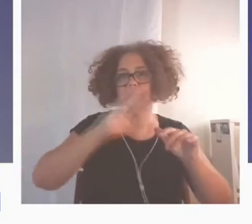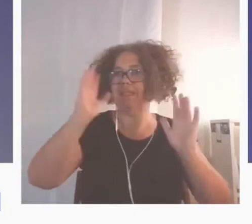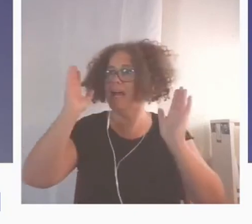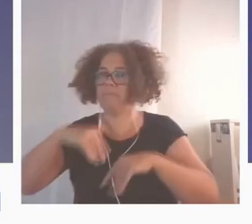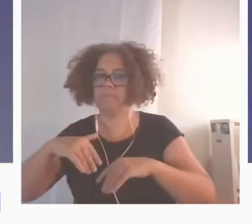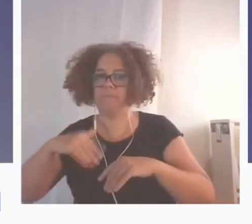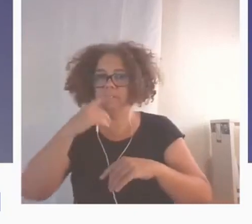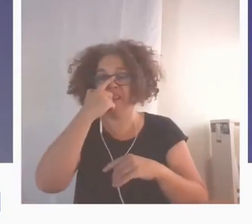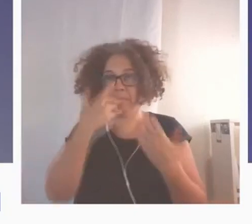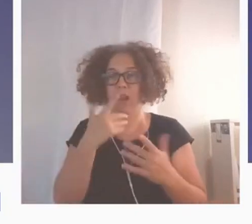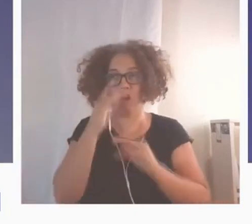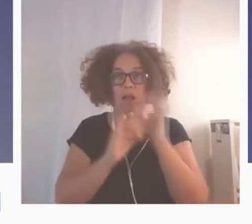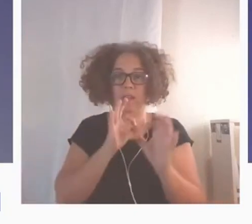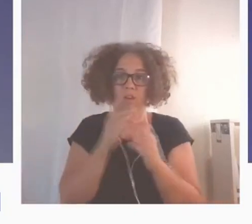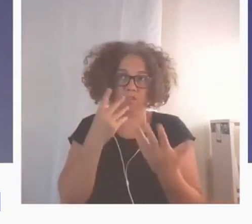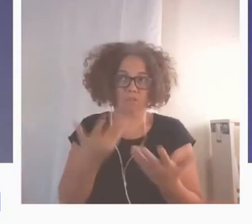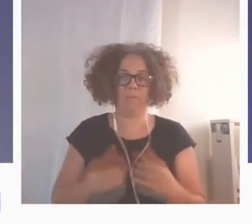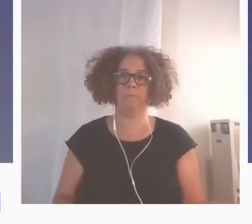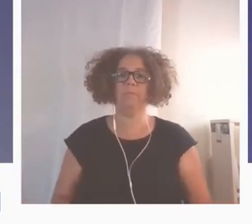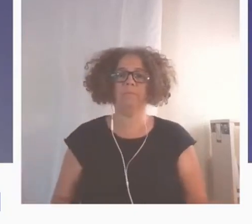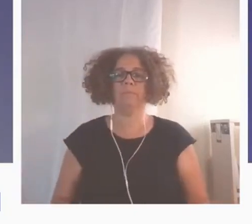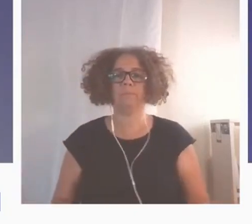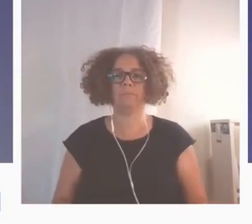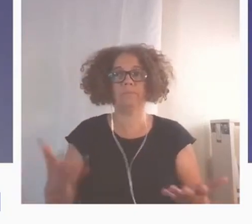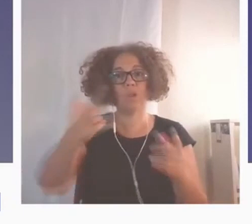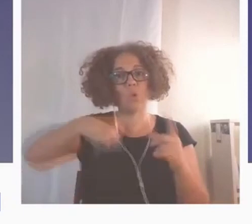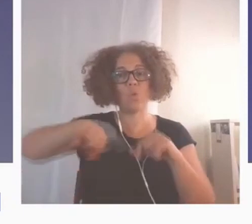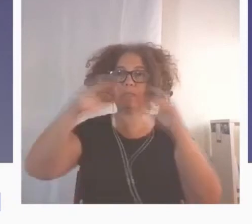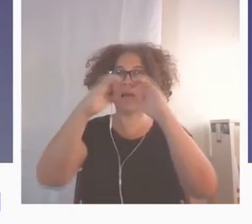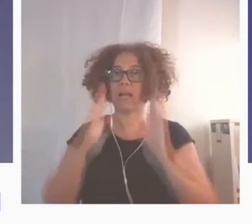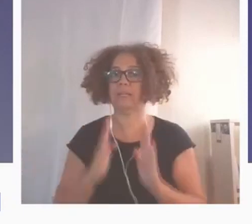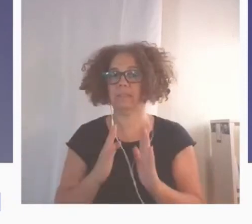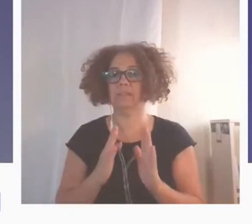la quíntuple hélice. Nuestra casa,